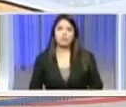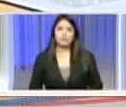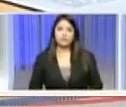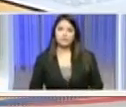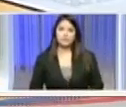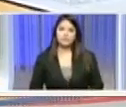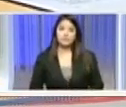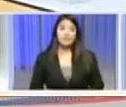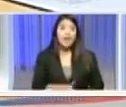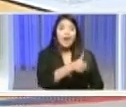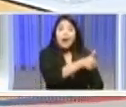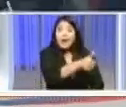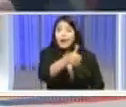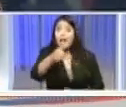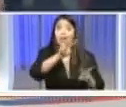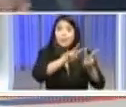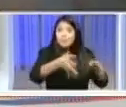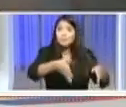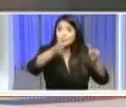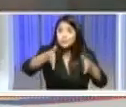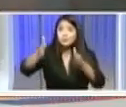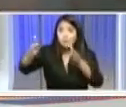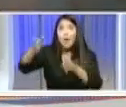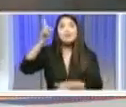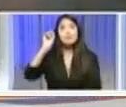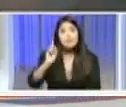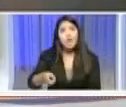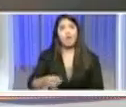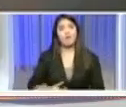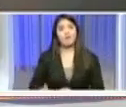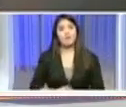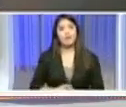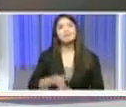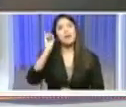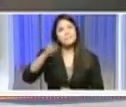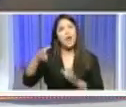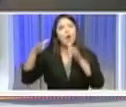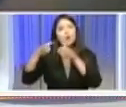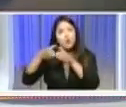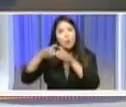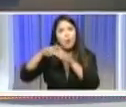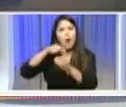En cada urbanismo tiene que haber los CLAP.